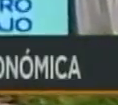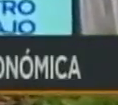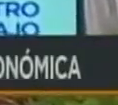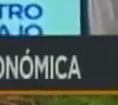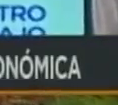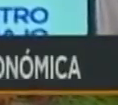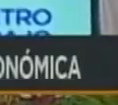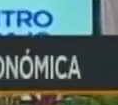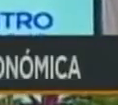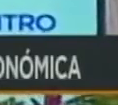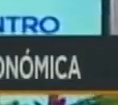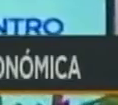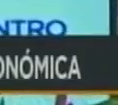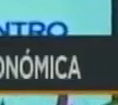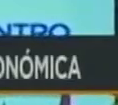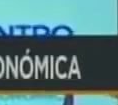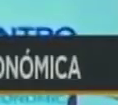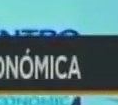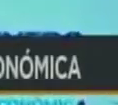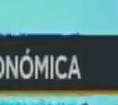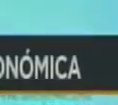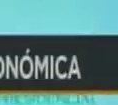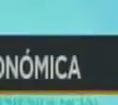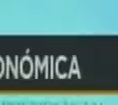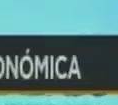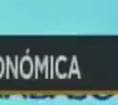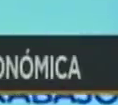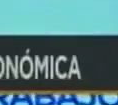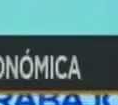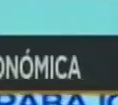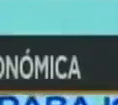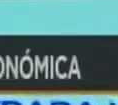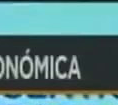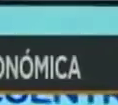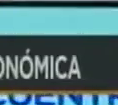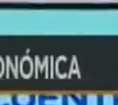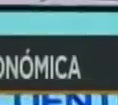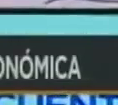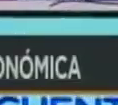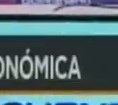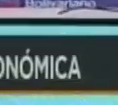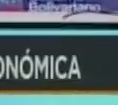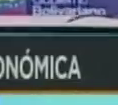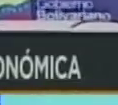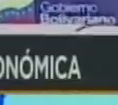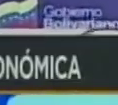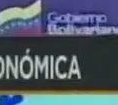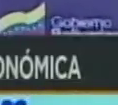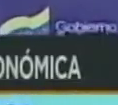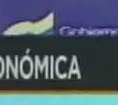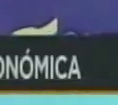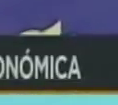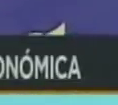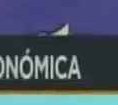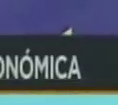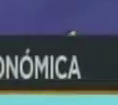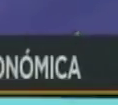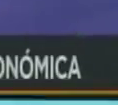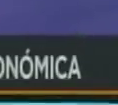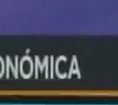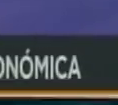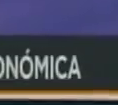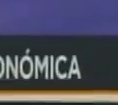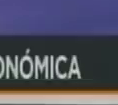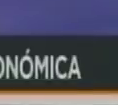10 meses ha logrado un récord: el establecimiento de una Asamblea Nacional Constituyente